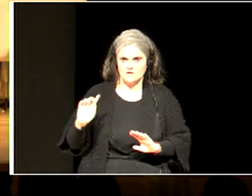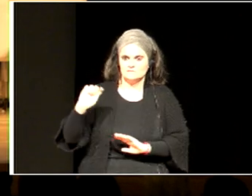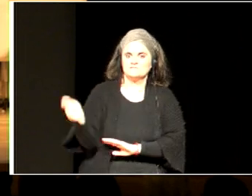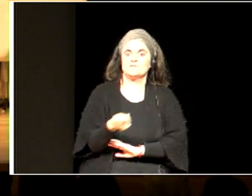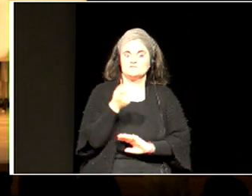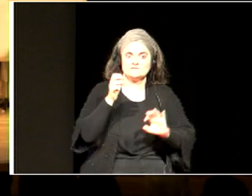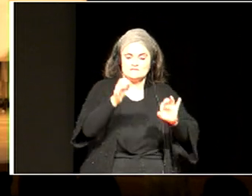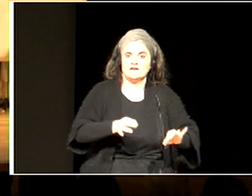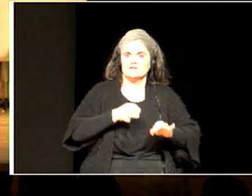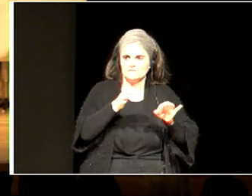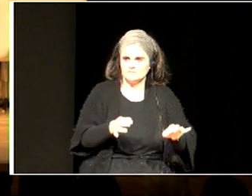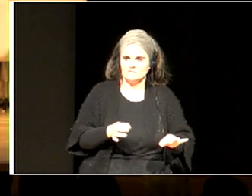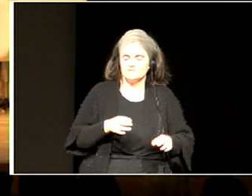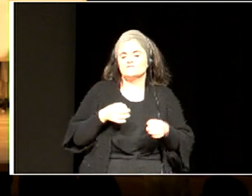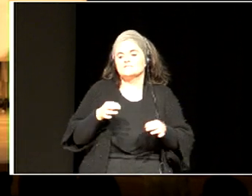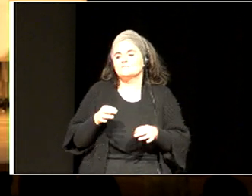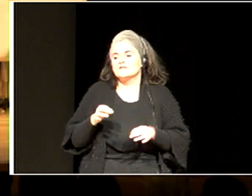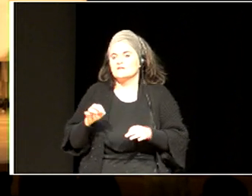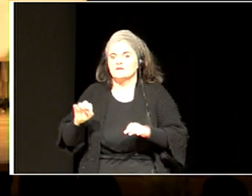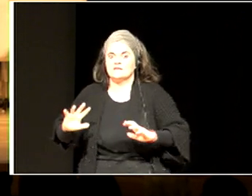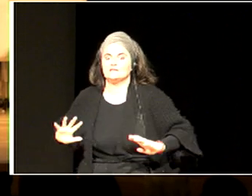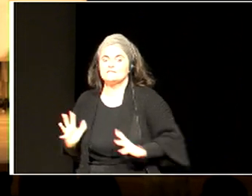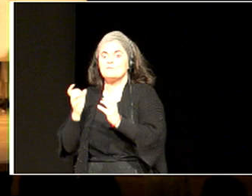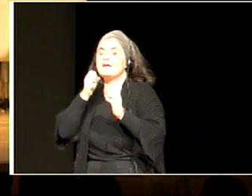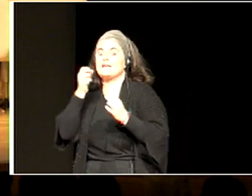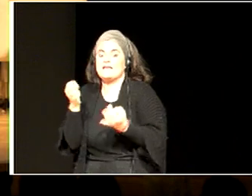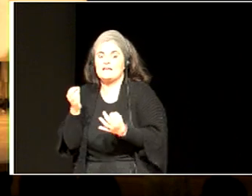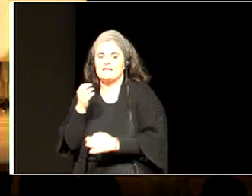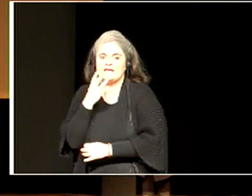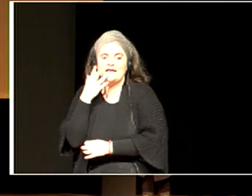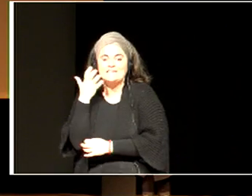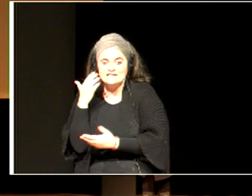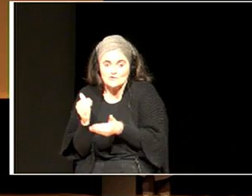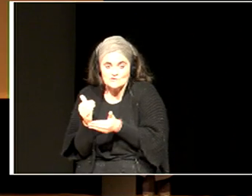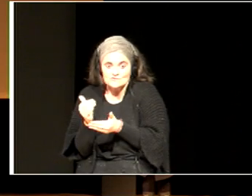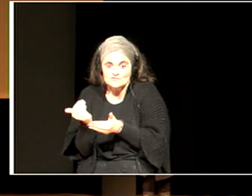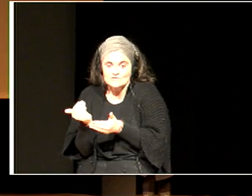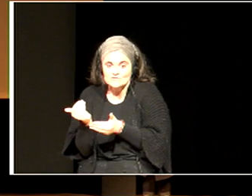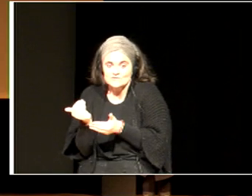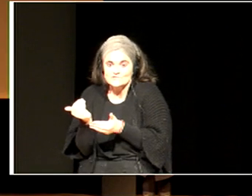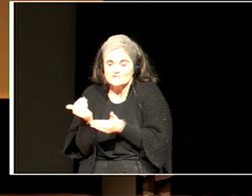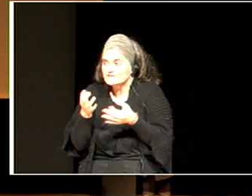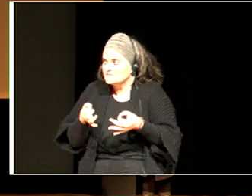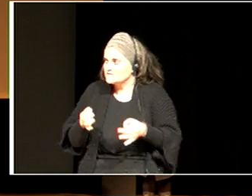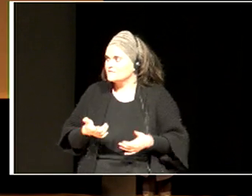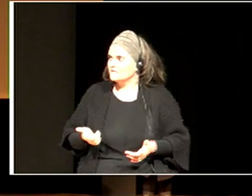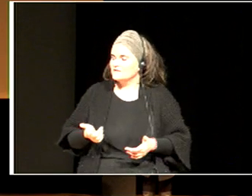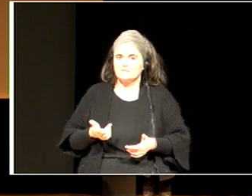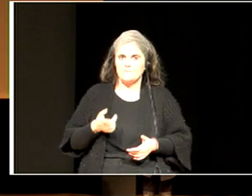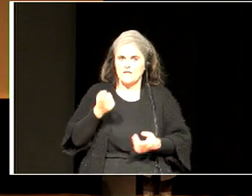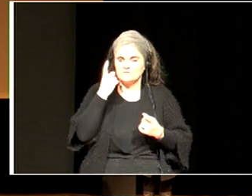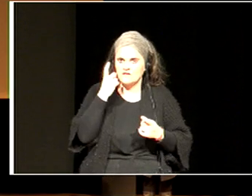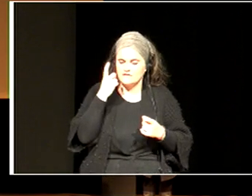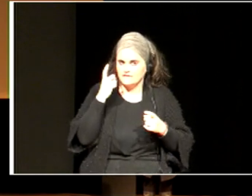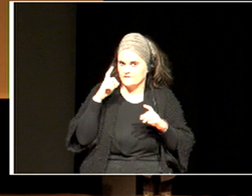los bomberos es que aparecen salvando gatitos esto hay que explicárselo al alumnado vale porque luego la gente crece con